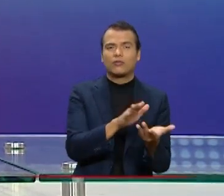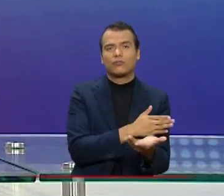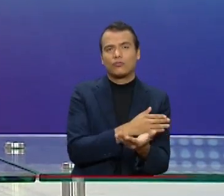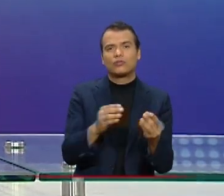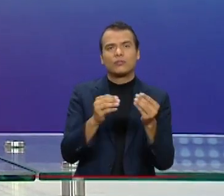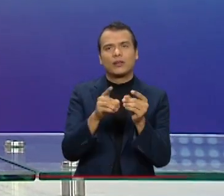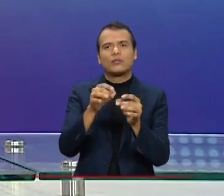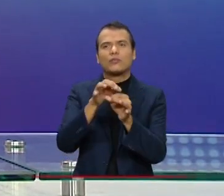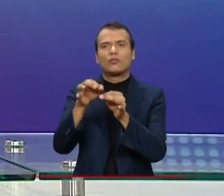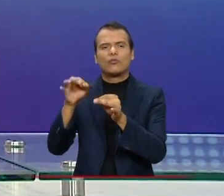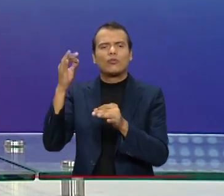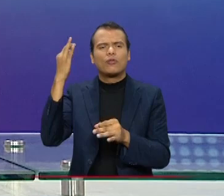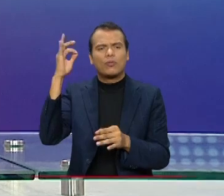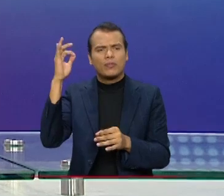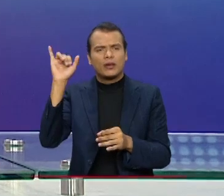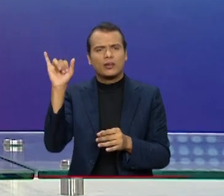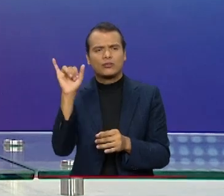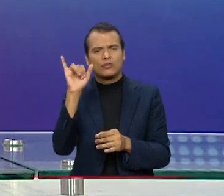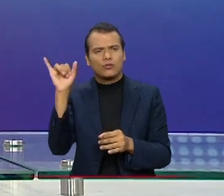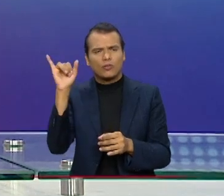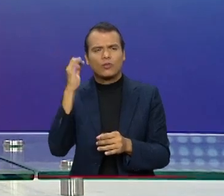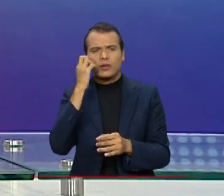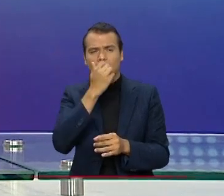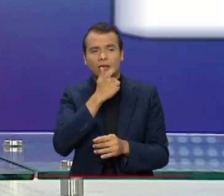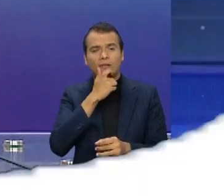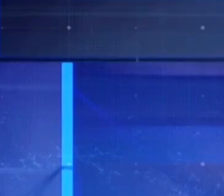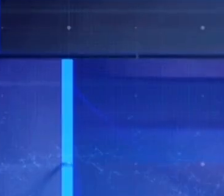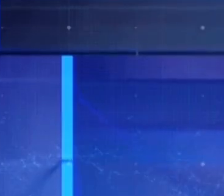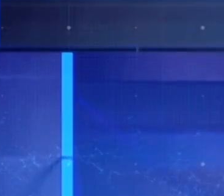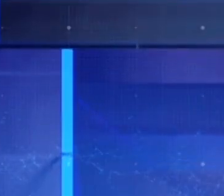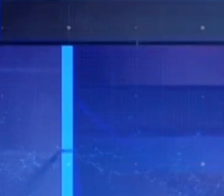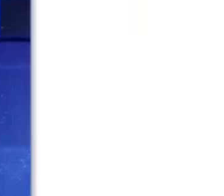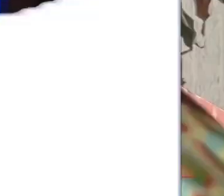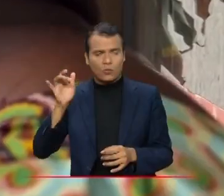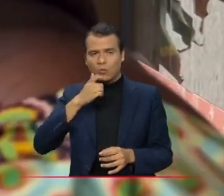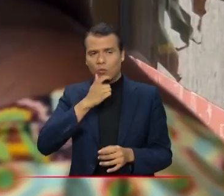de Yotoco, Palmira, Ginebra y Guacarí.